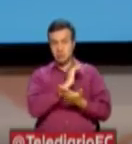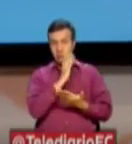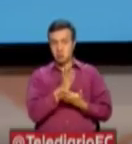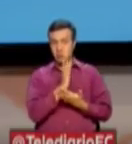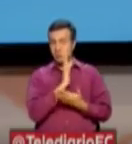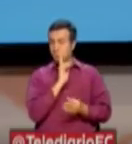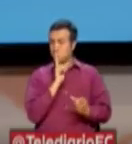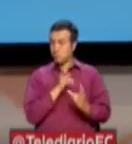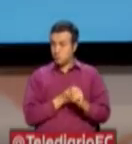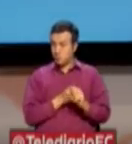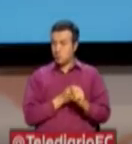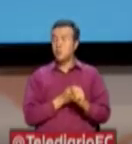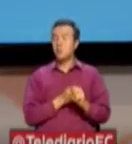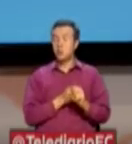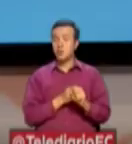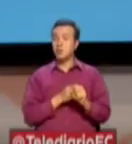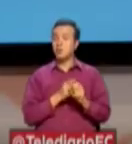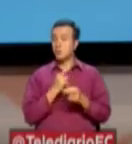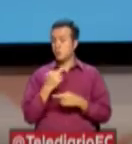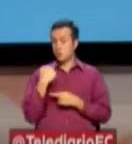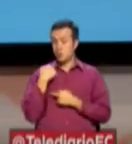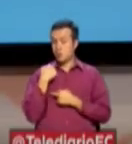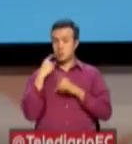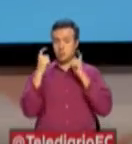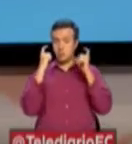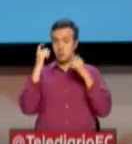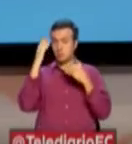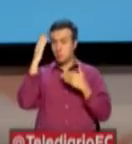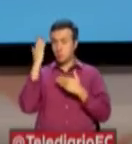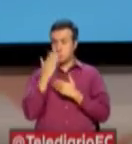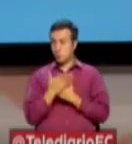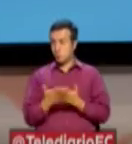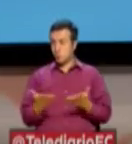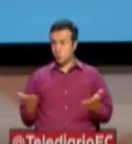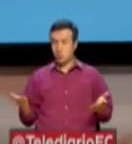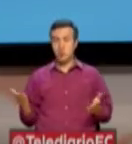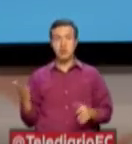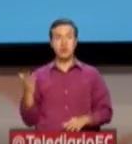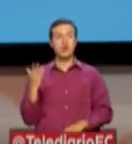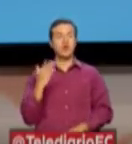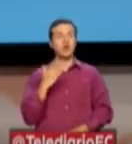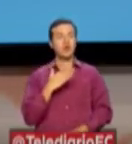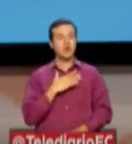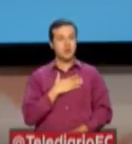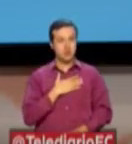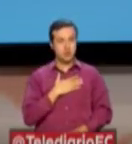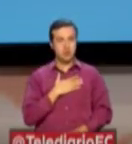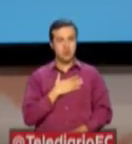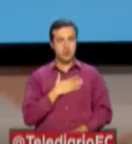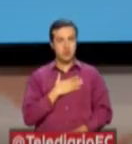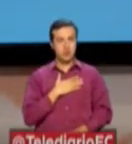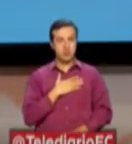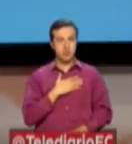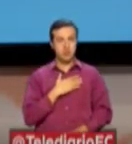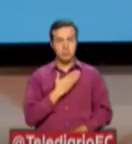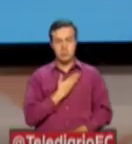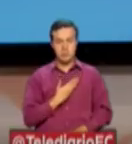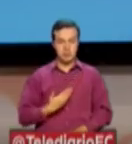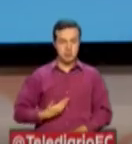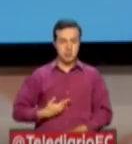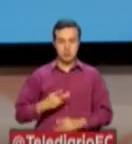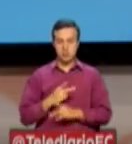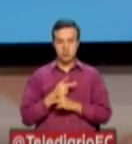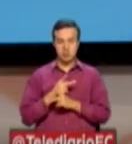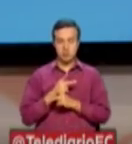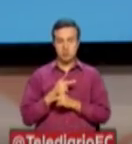presente y que tenemos competencias de control político sobre ellos yo cuando el presidente del consejo de participación ciudadana